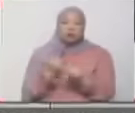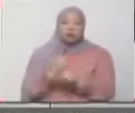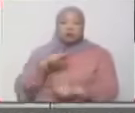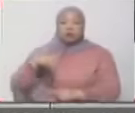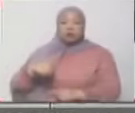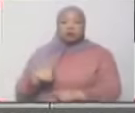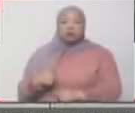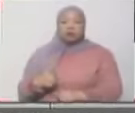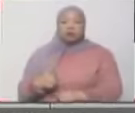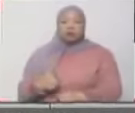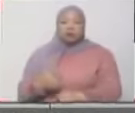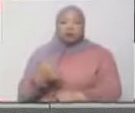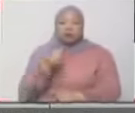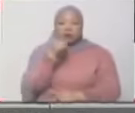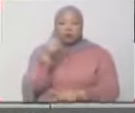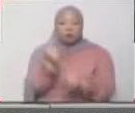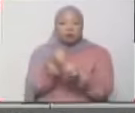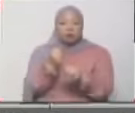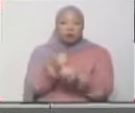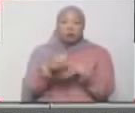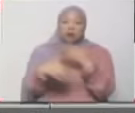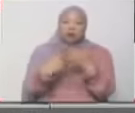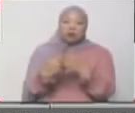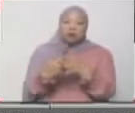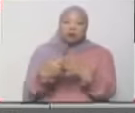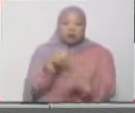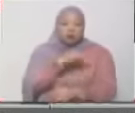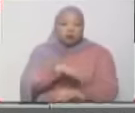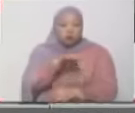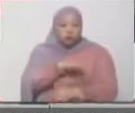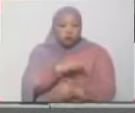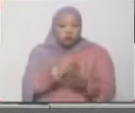Antes había una materia llamada cívica.